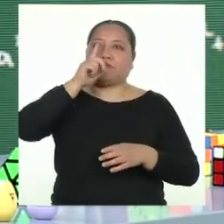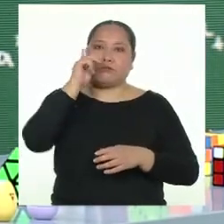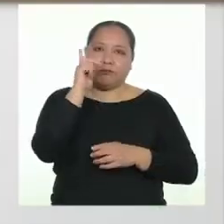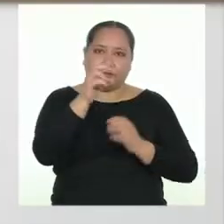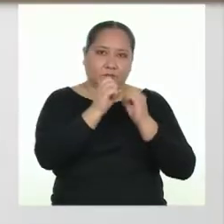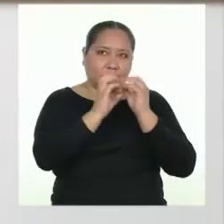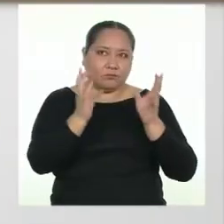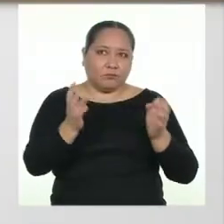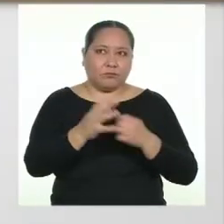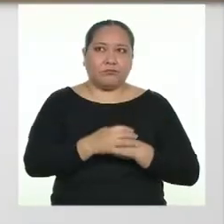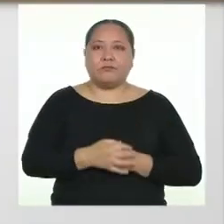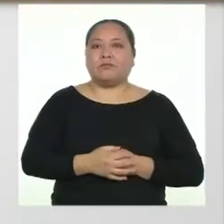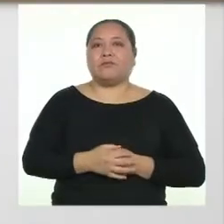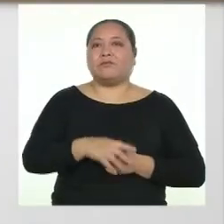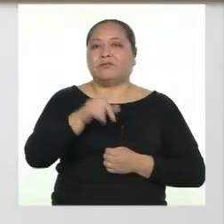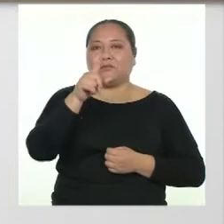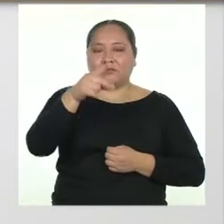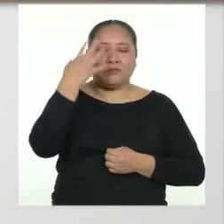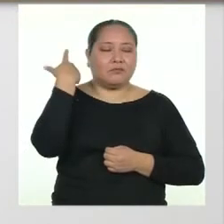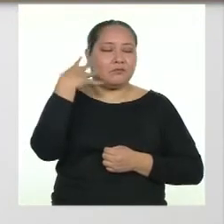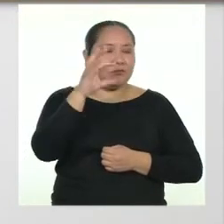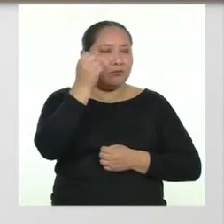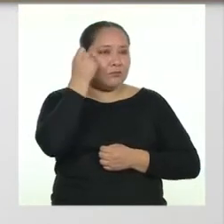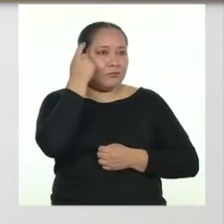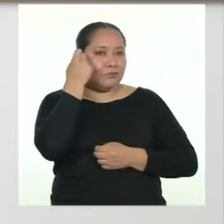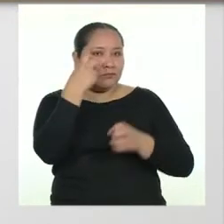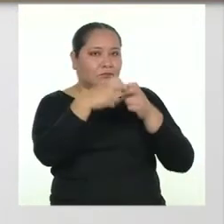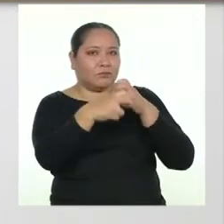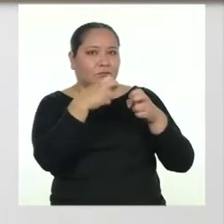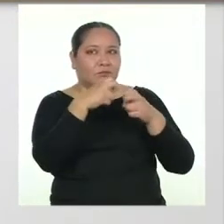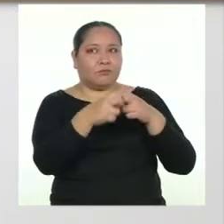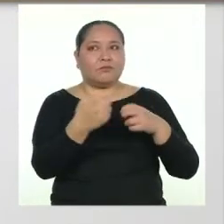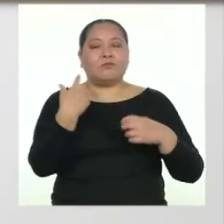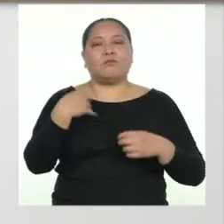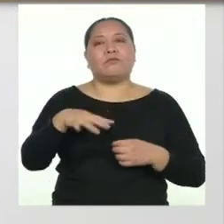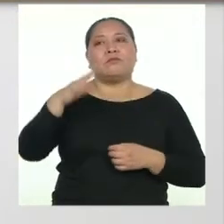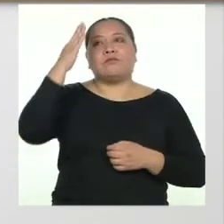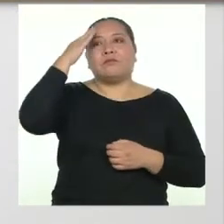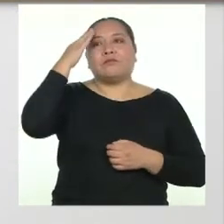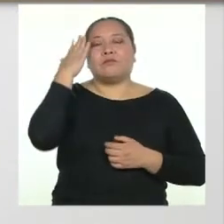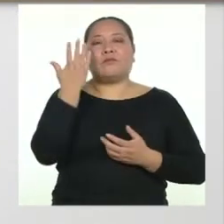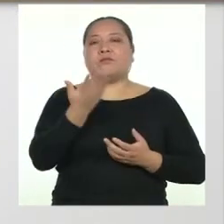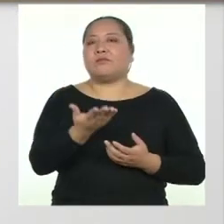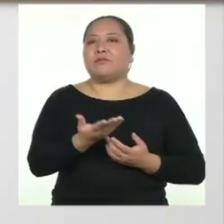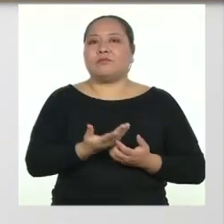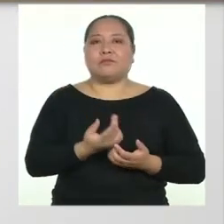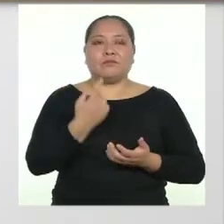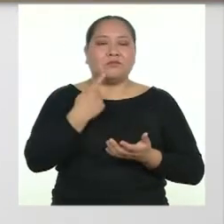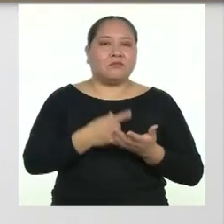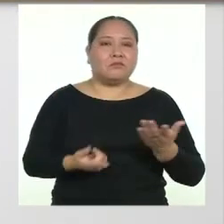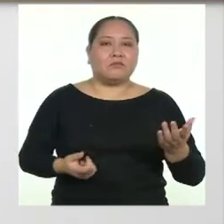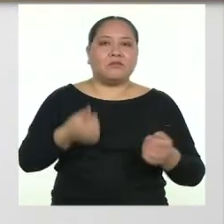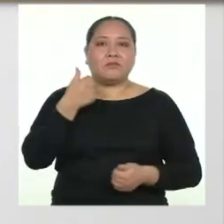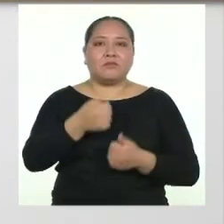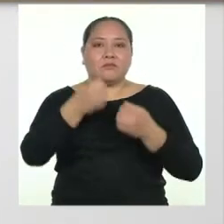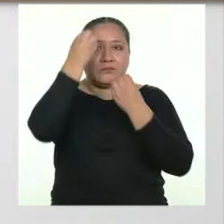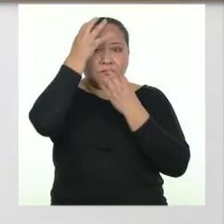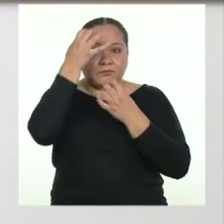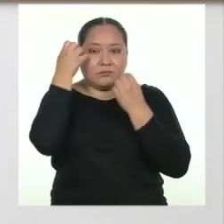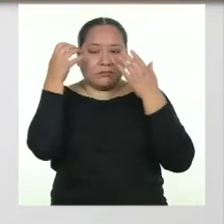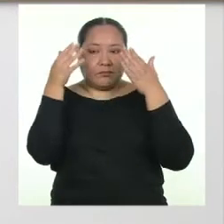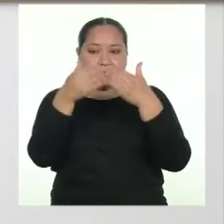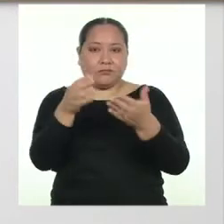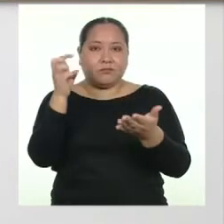día. Como ya comprendimos el problema, es decir, ya sabemos de qué trata y qué información es la